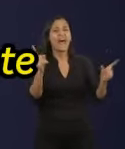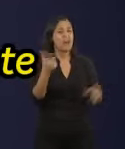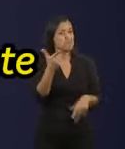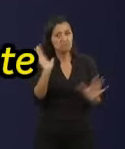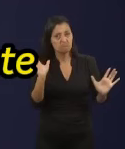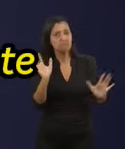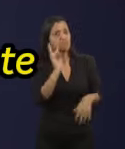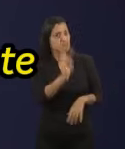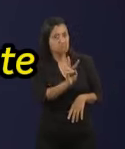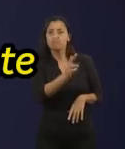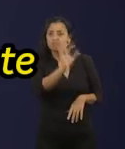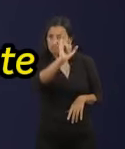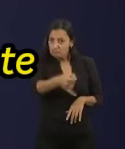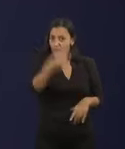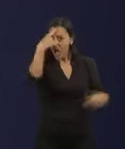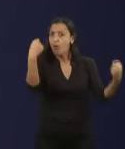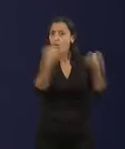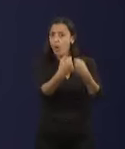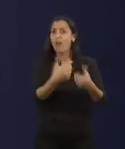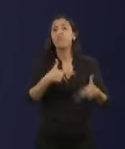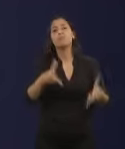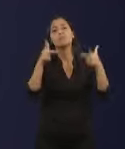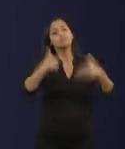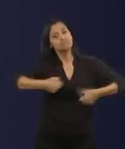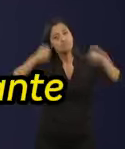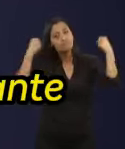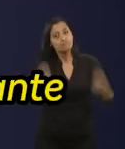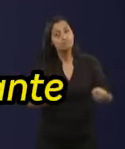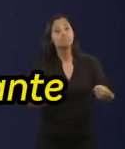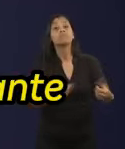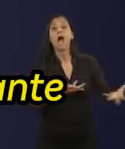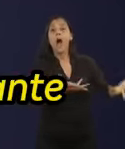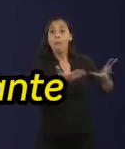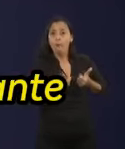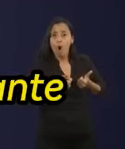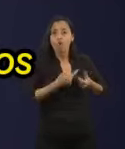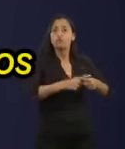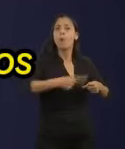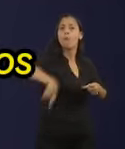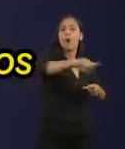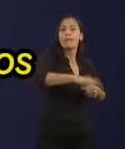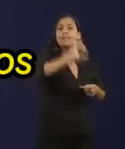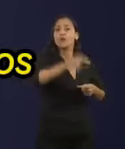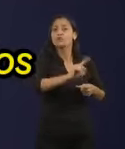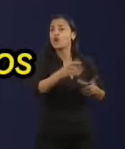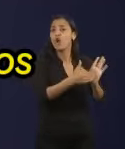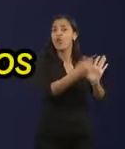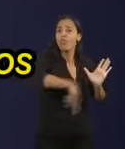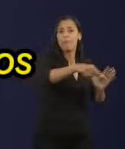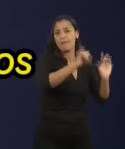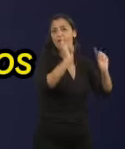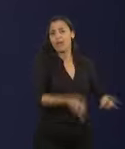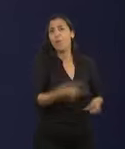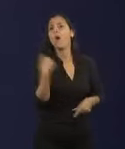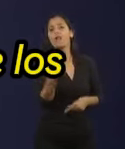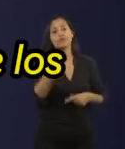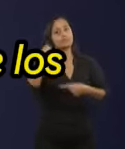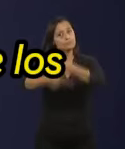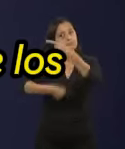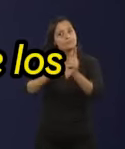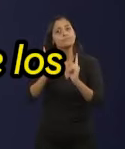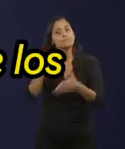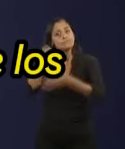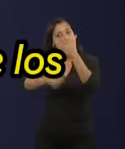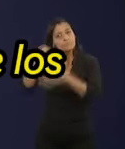simplemente reafirmar el con la política o sin la política vamos a seguir adelante intentando cumplir cada uno de los objetivos